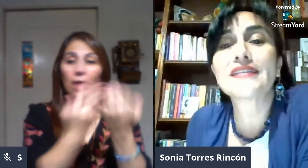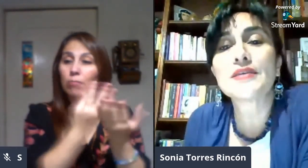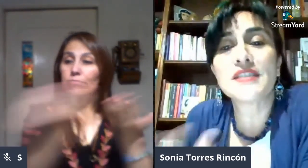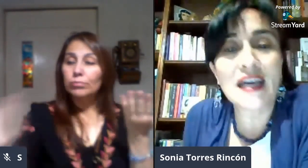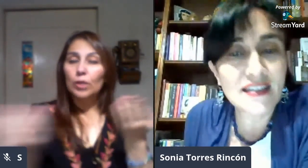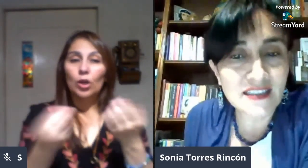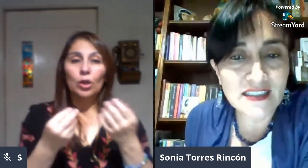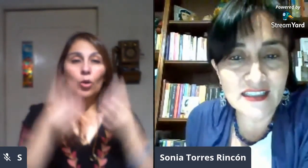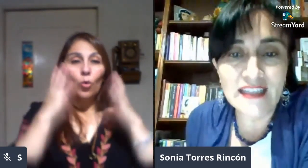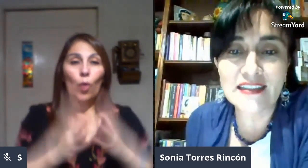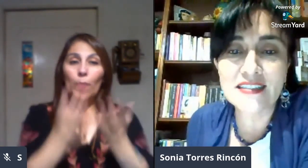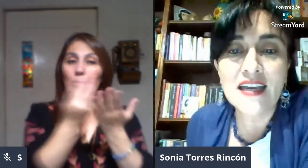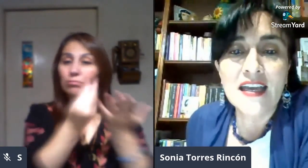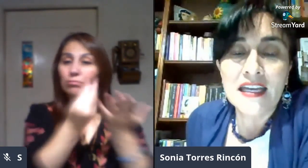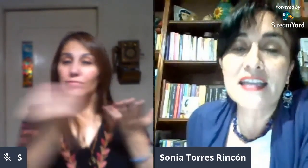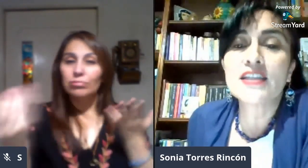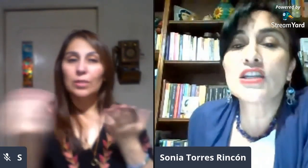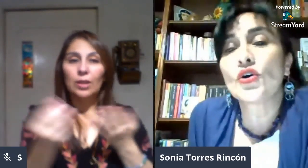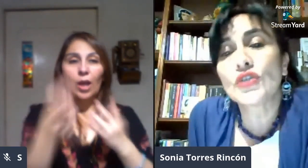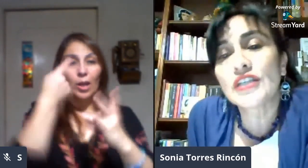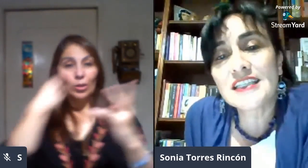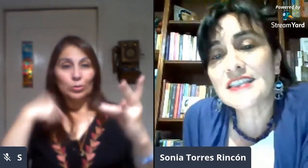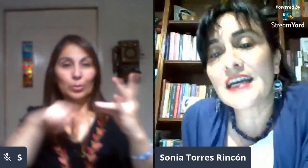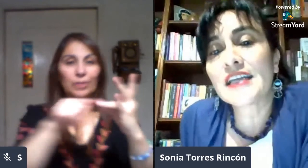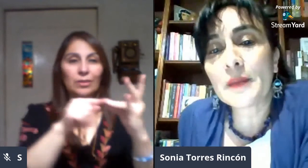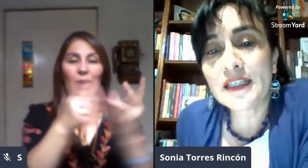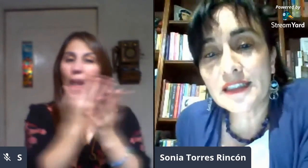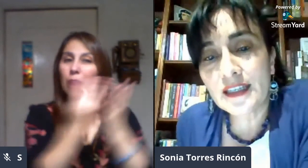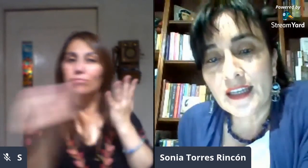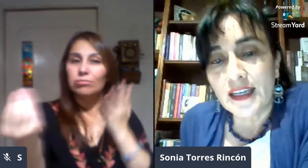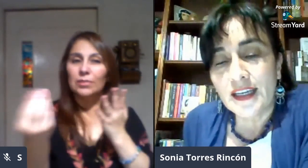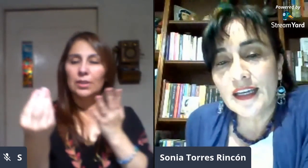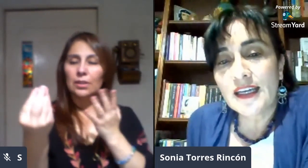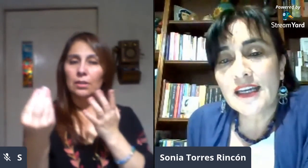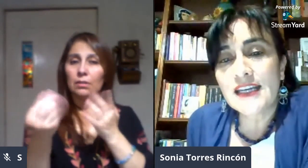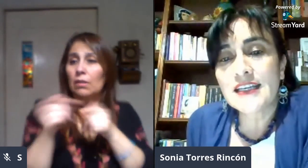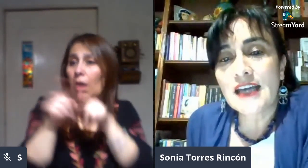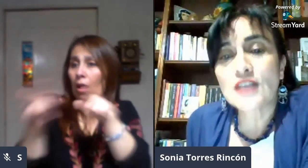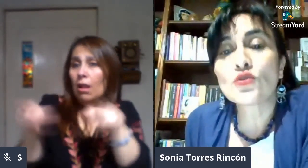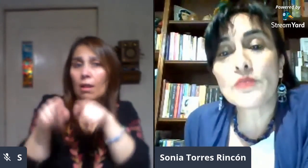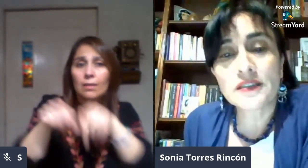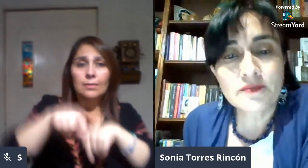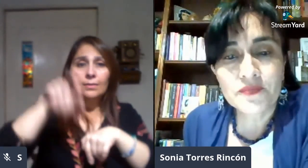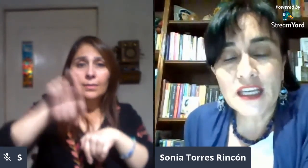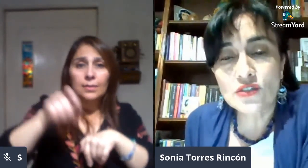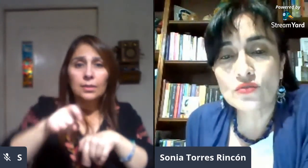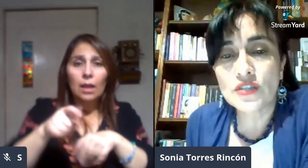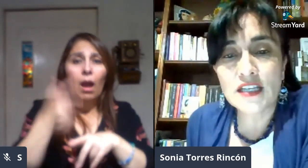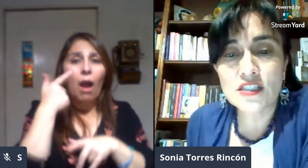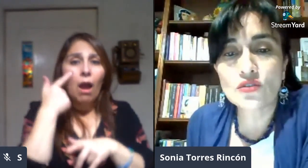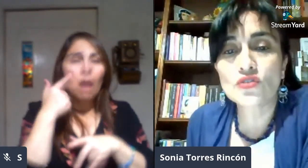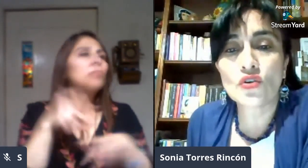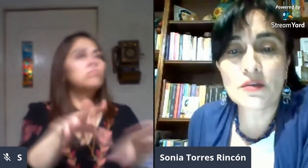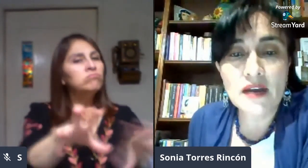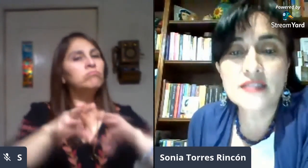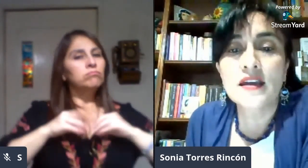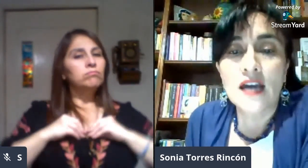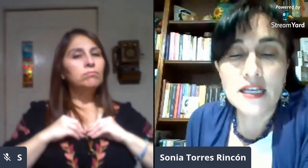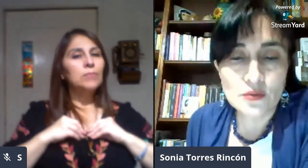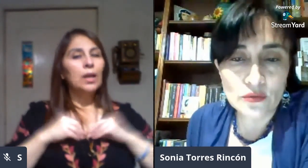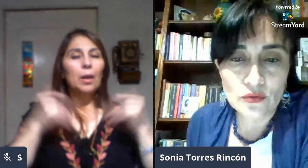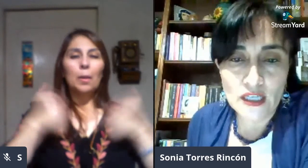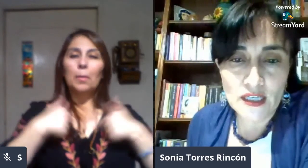las subjetividades disidentes que no necesariamente asumen en sus tránsitos o